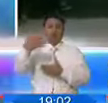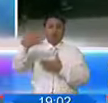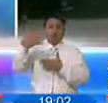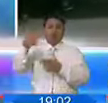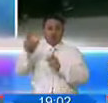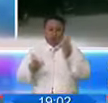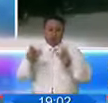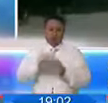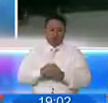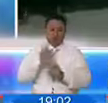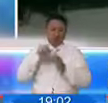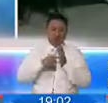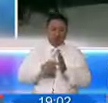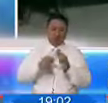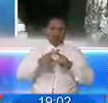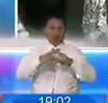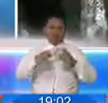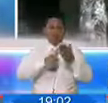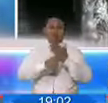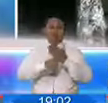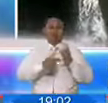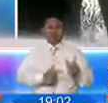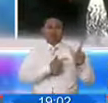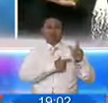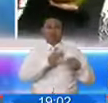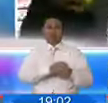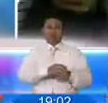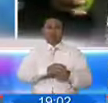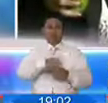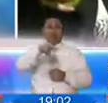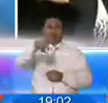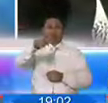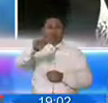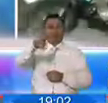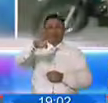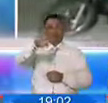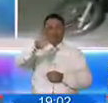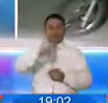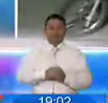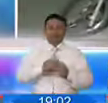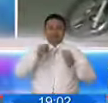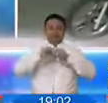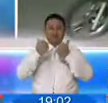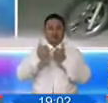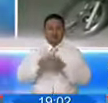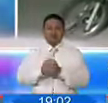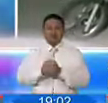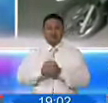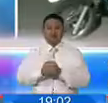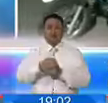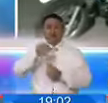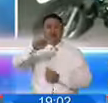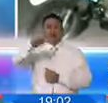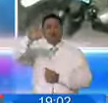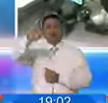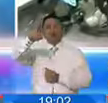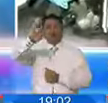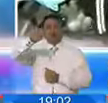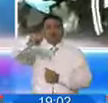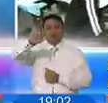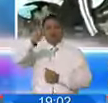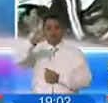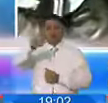entre ellas el ex ministro de defensa javier ponce estuvieron asambleístas como marcela aguiñaga el este el